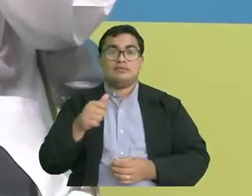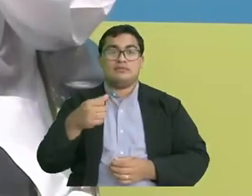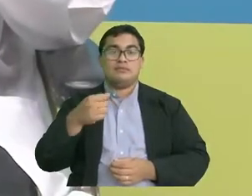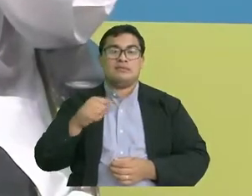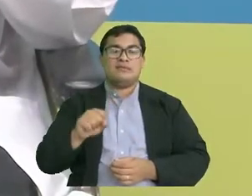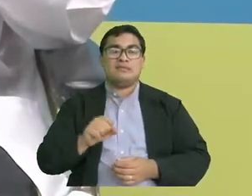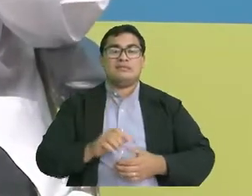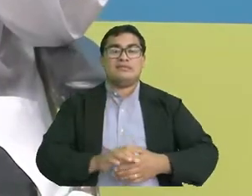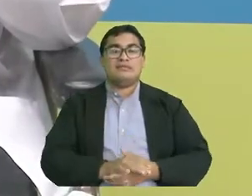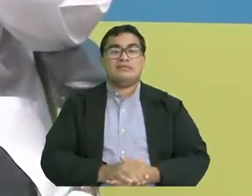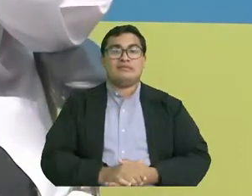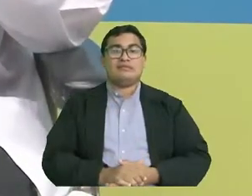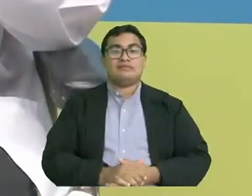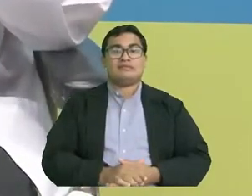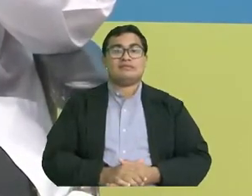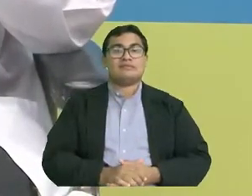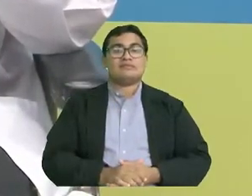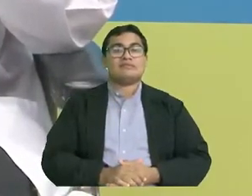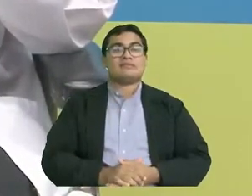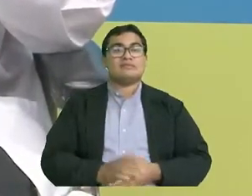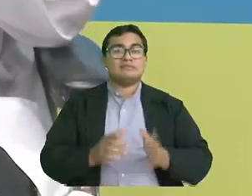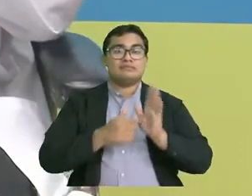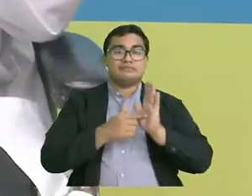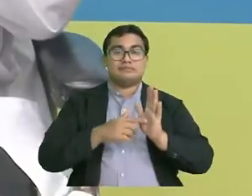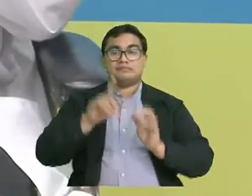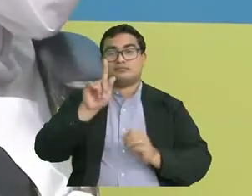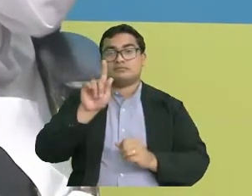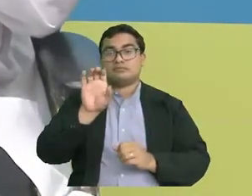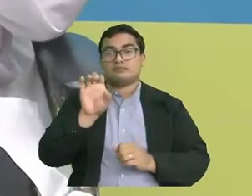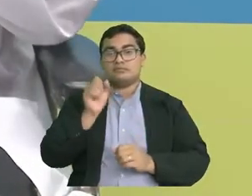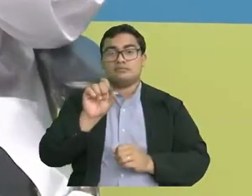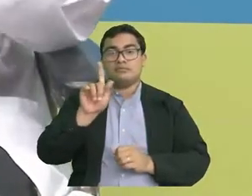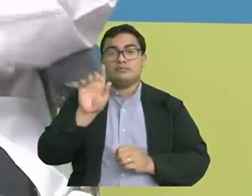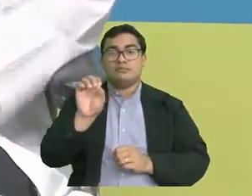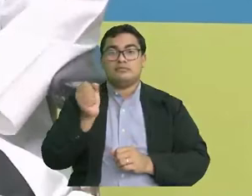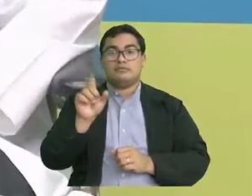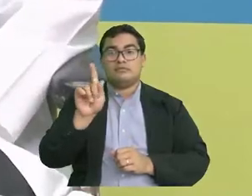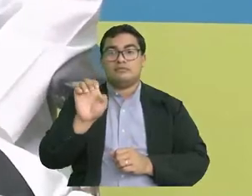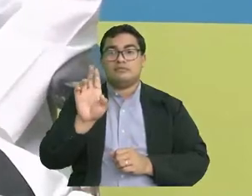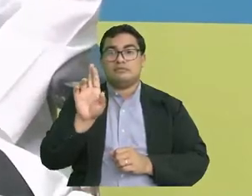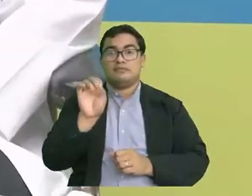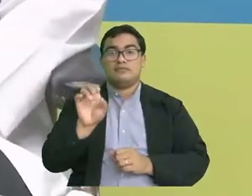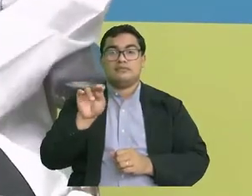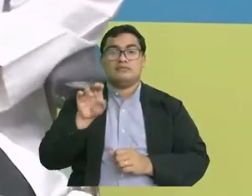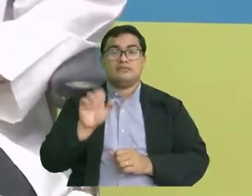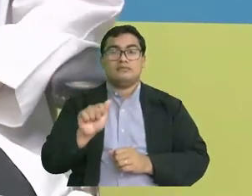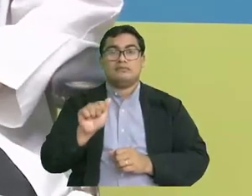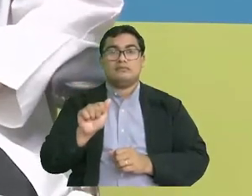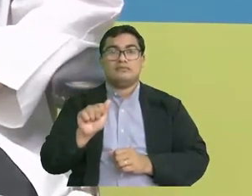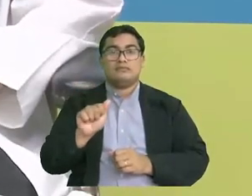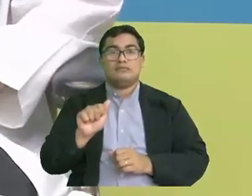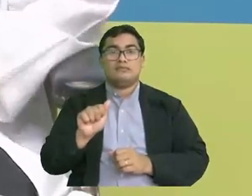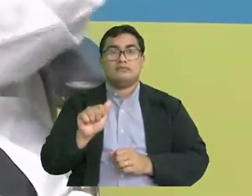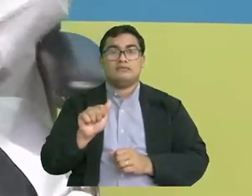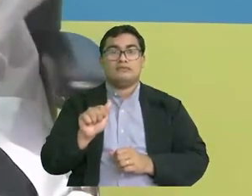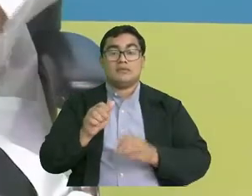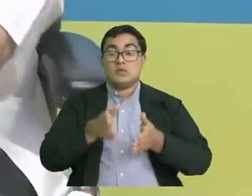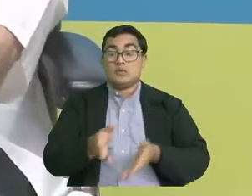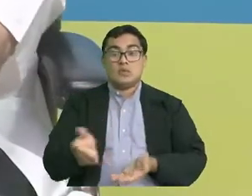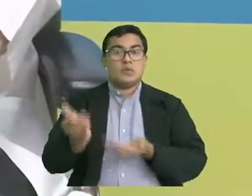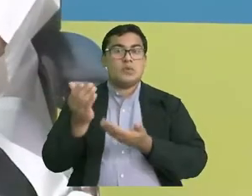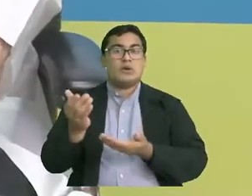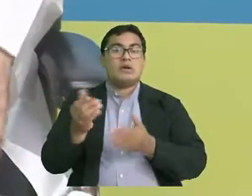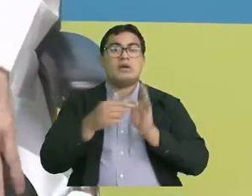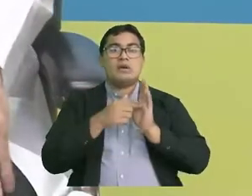Entonces, al no funcionar la testosterona, la persona no se va a masculinizar, aunque la